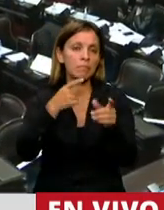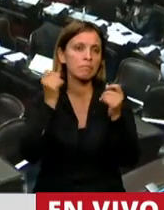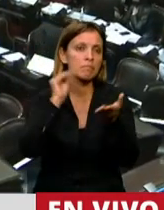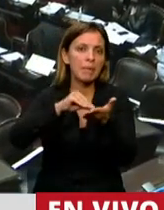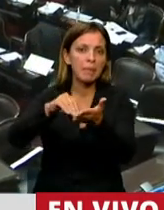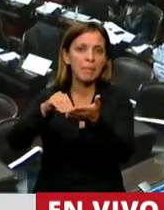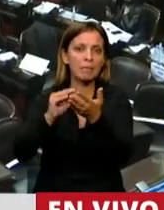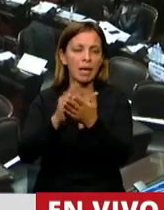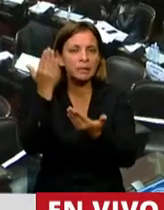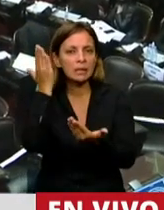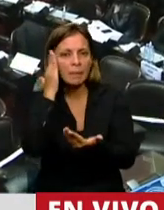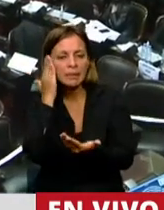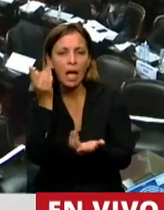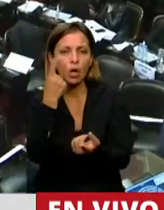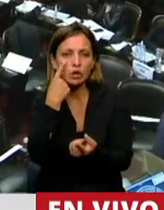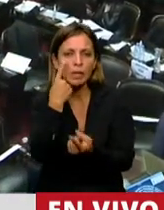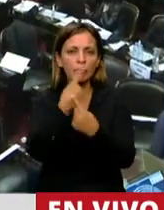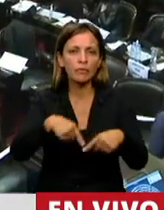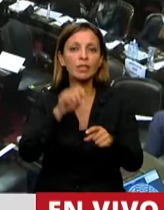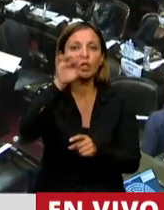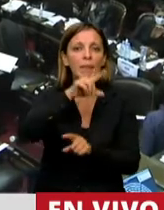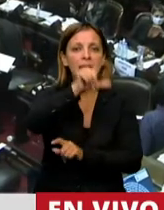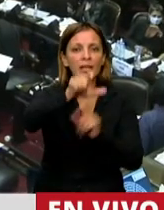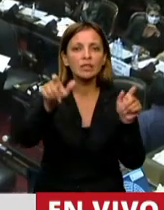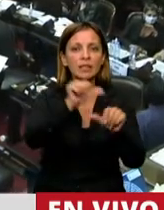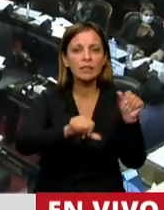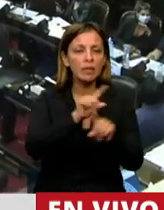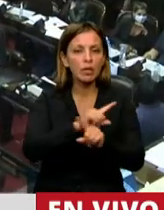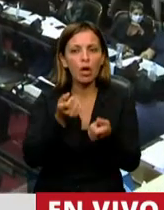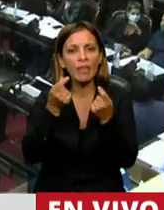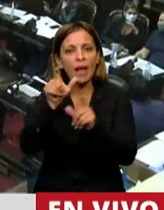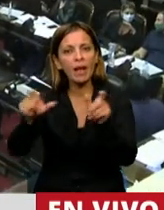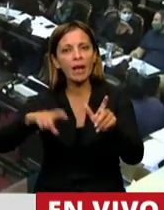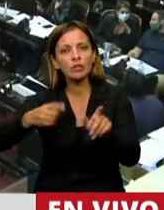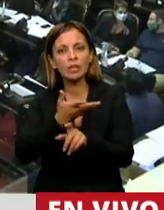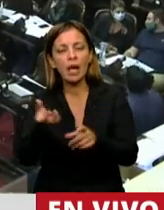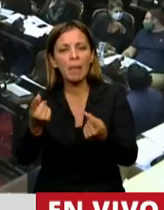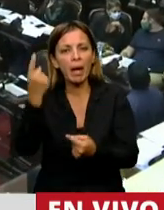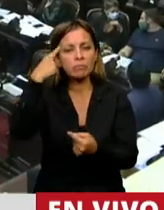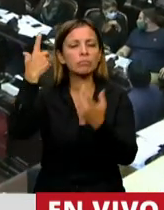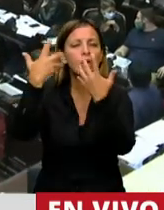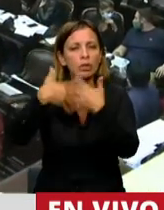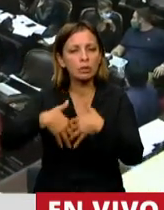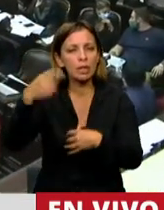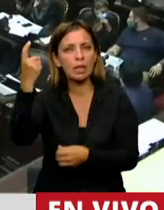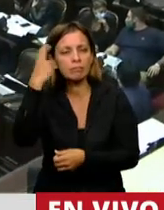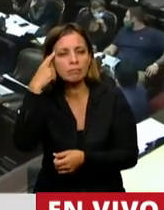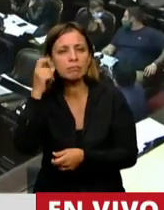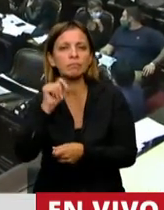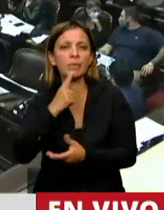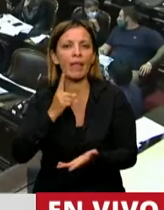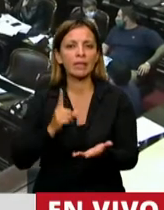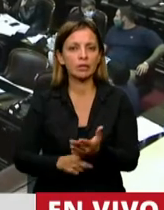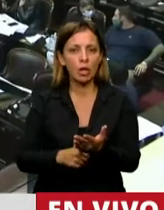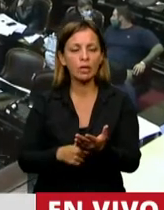a todos, no solamente a los científicos, para enfrentar los cambios culturales y para ser más conscientes en sus decisiones, que